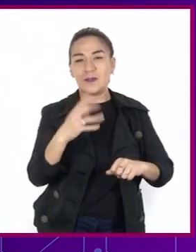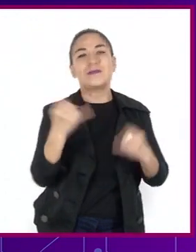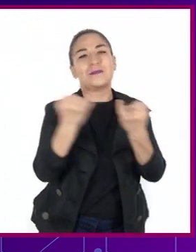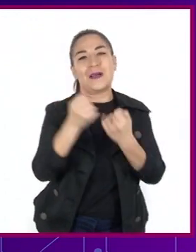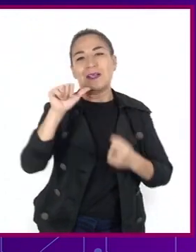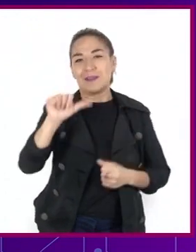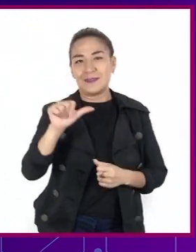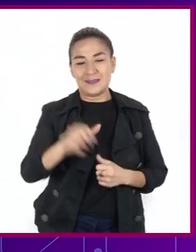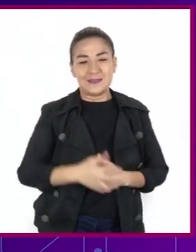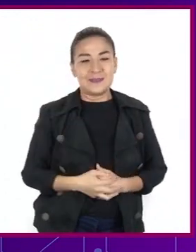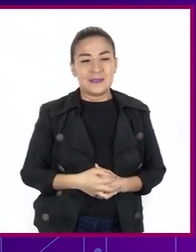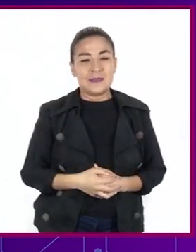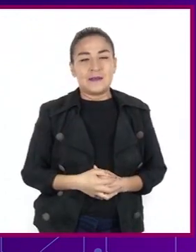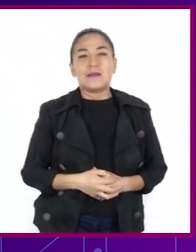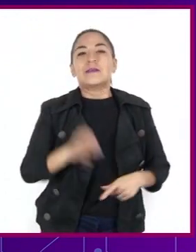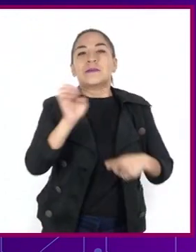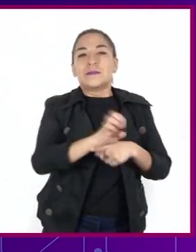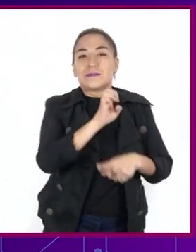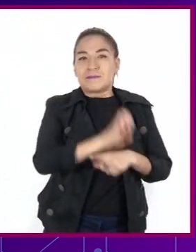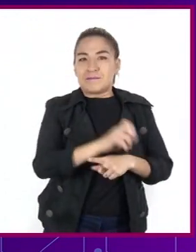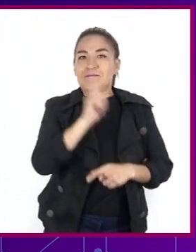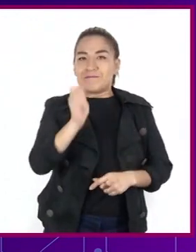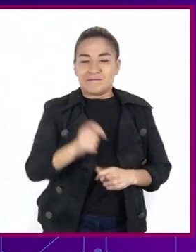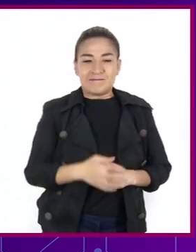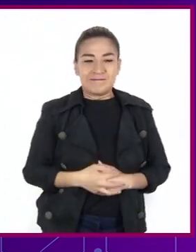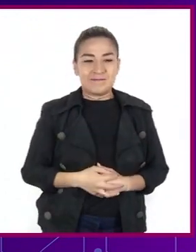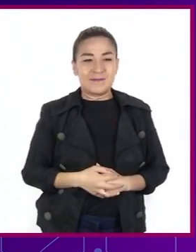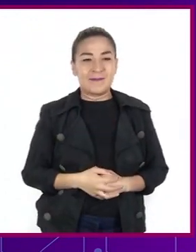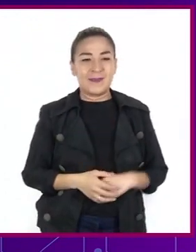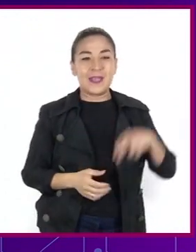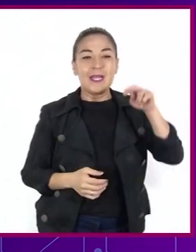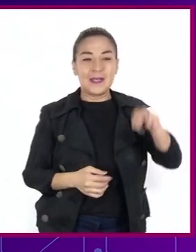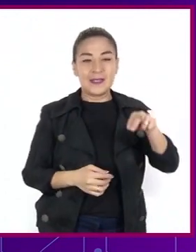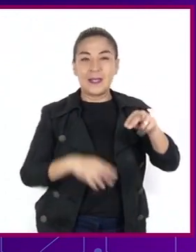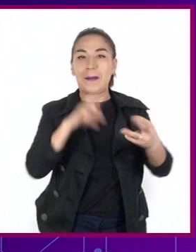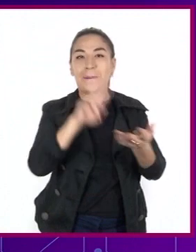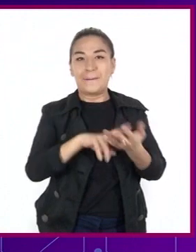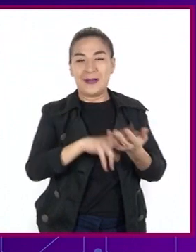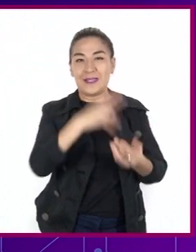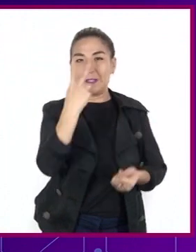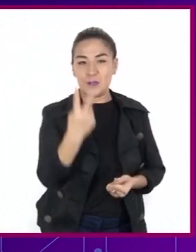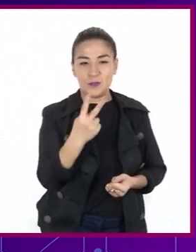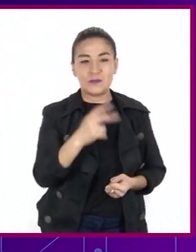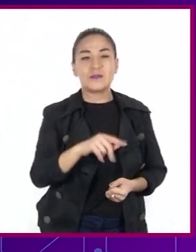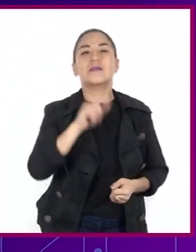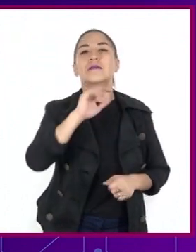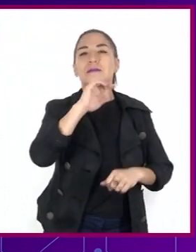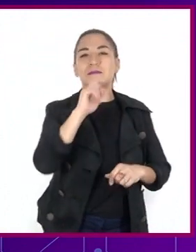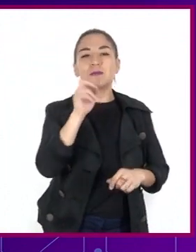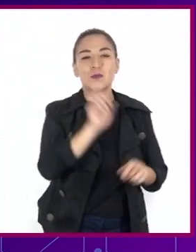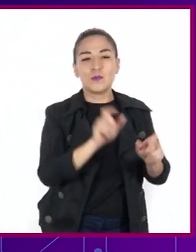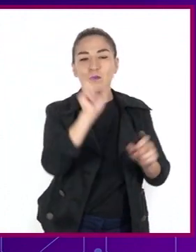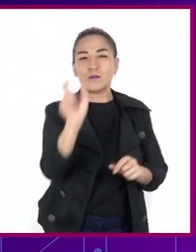16. Entonces, podemos decir que cuando n vale 2, el término es 16.